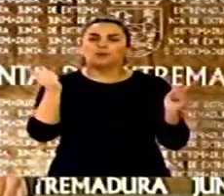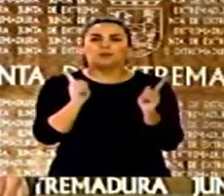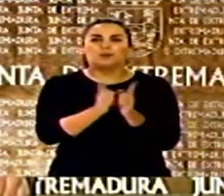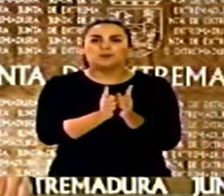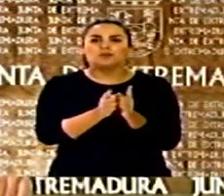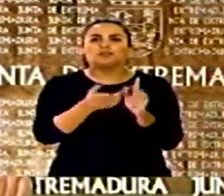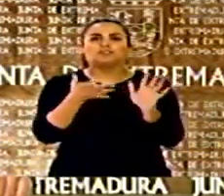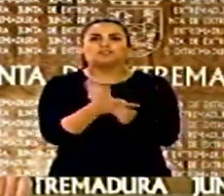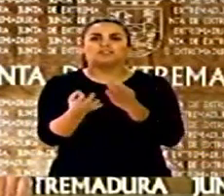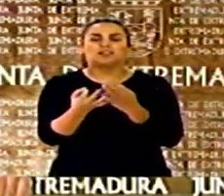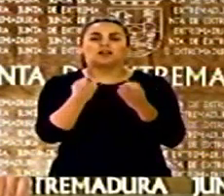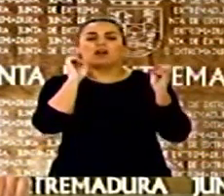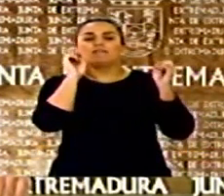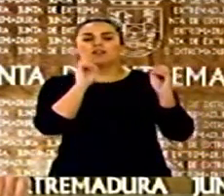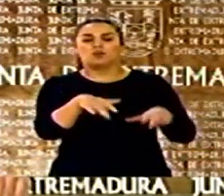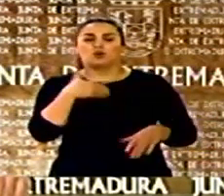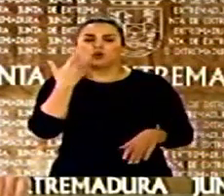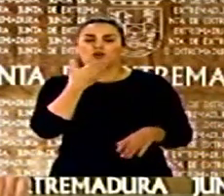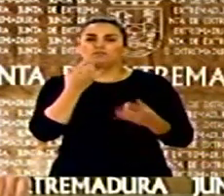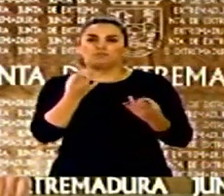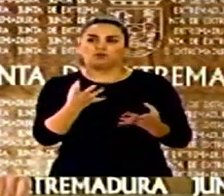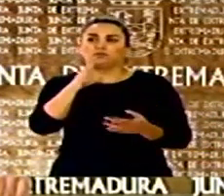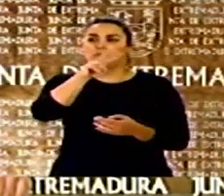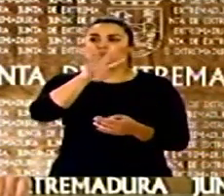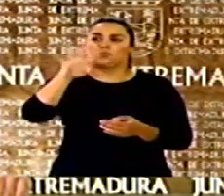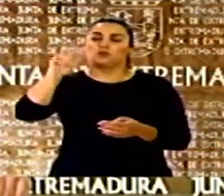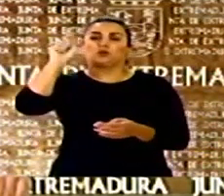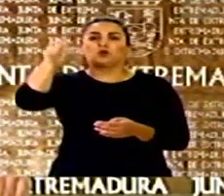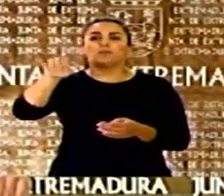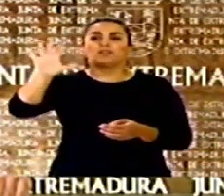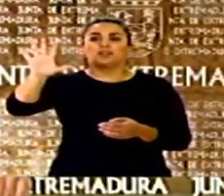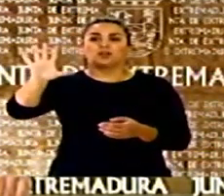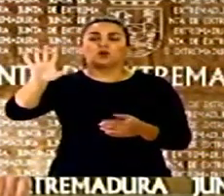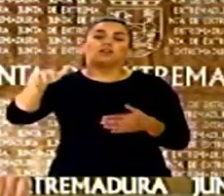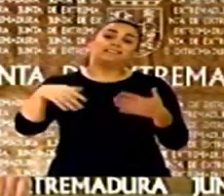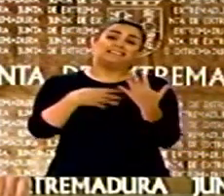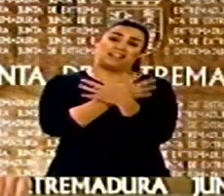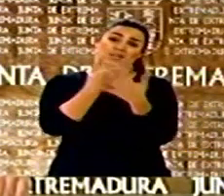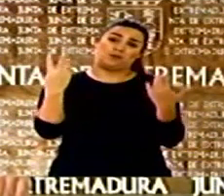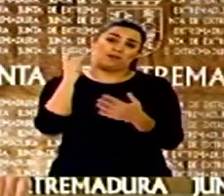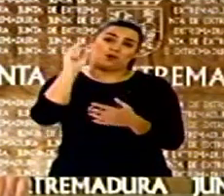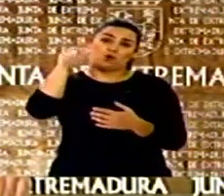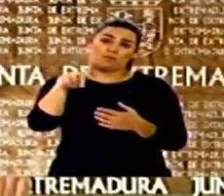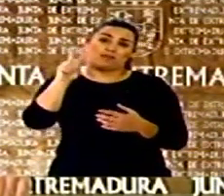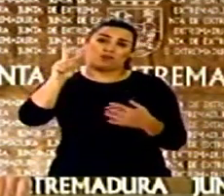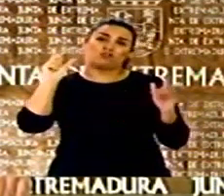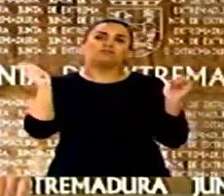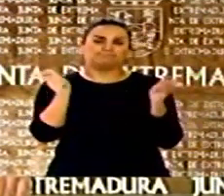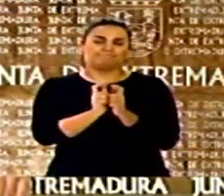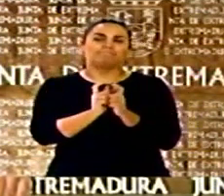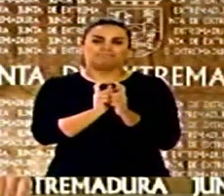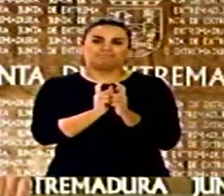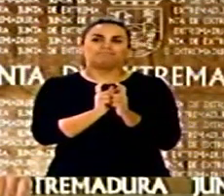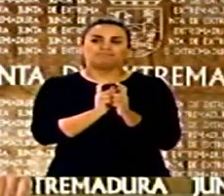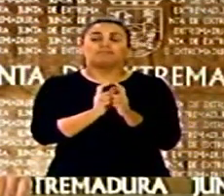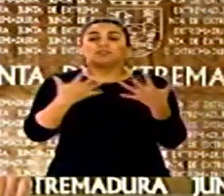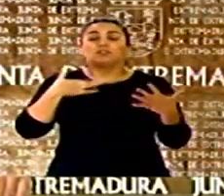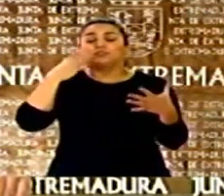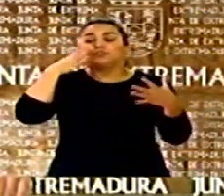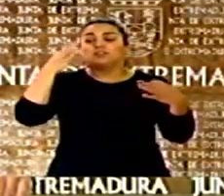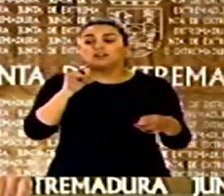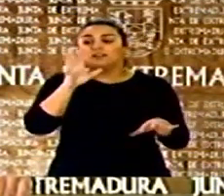también 40 días, de 144 a 105, pero siguen siendo de 105. Obviamente es para estar en el